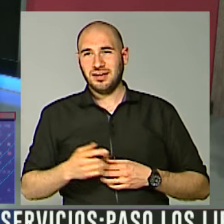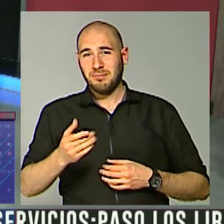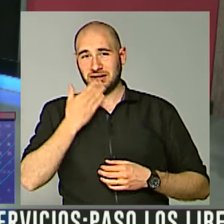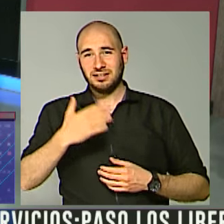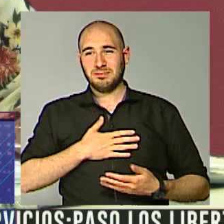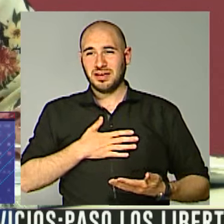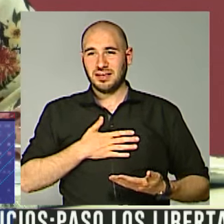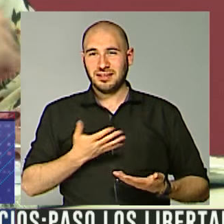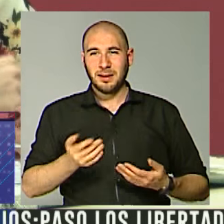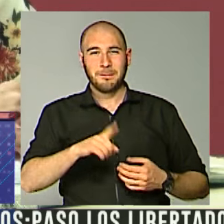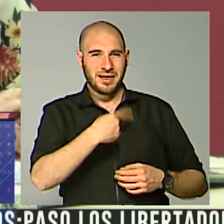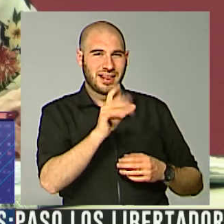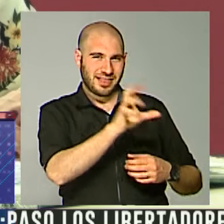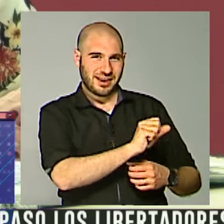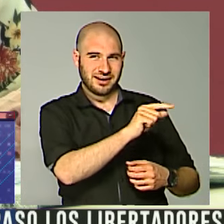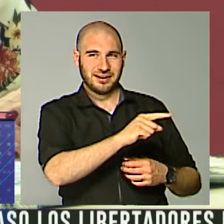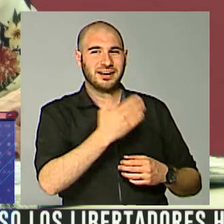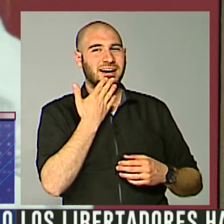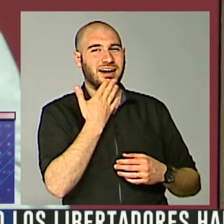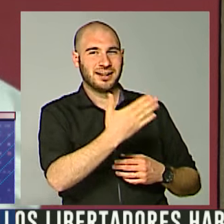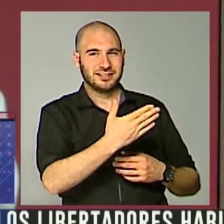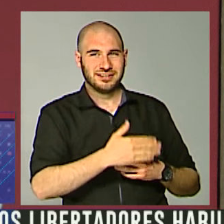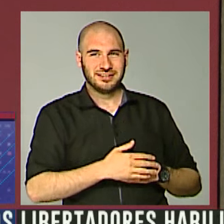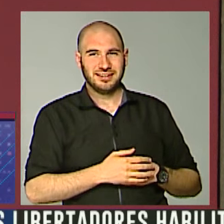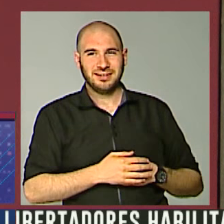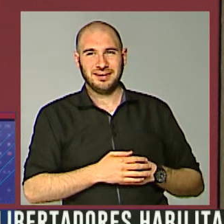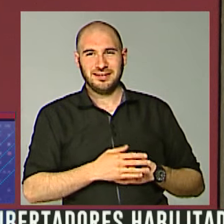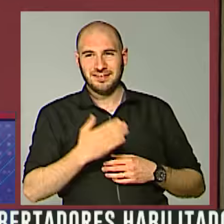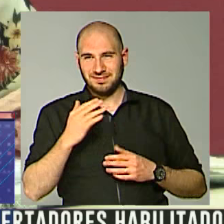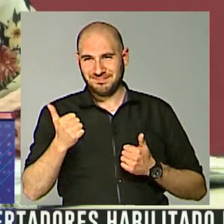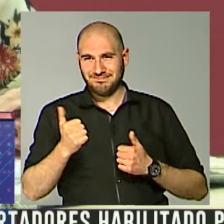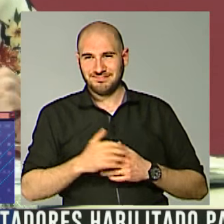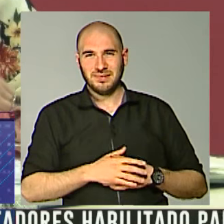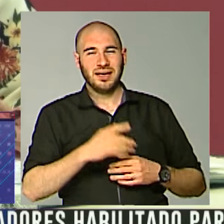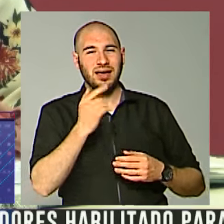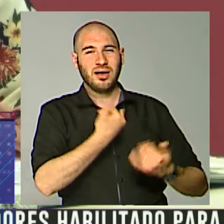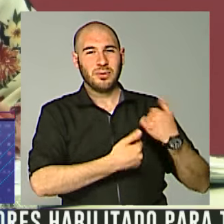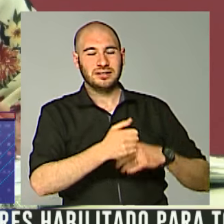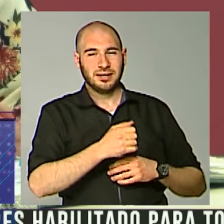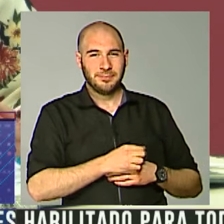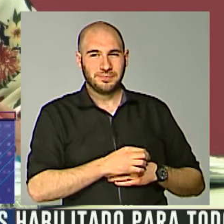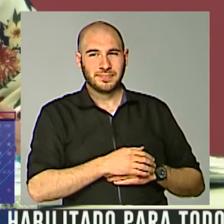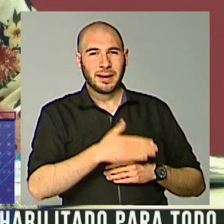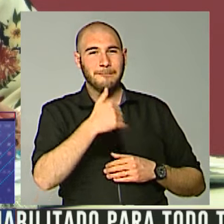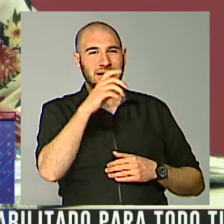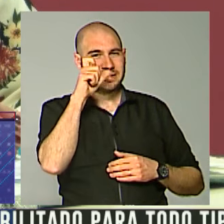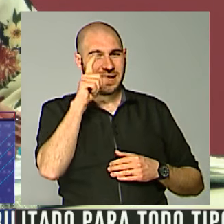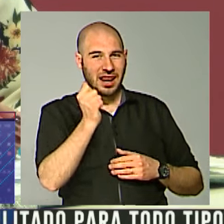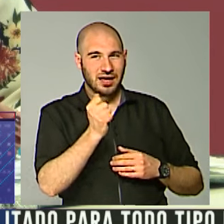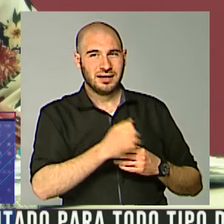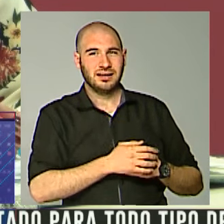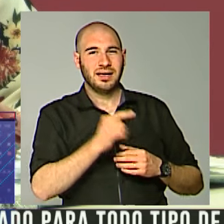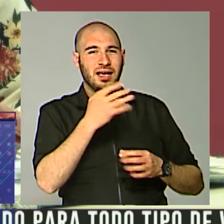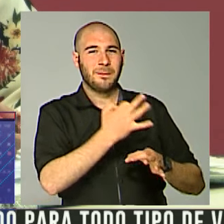manzana. Y bueno. Mañana lo traemos un kilo. Muchas gracias, señorita Marce. De nada. Bien, ahí pasaba con nosotros Marcela